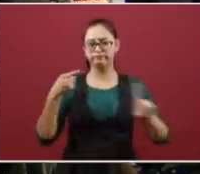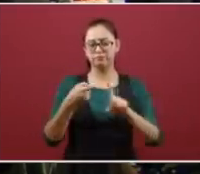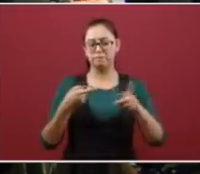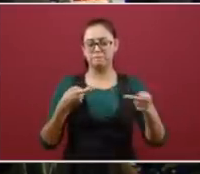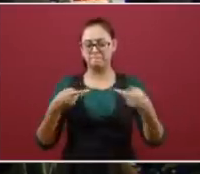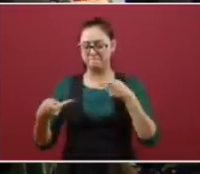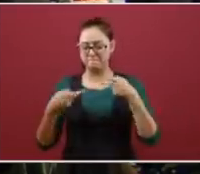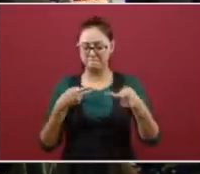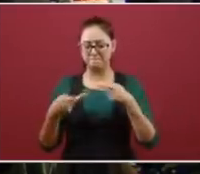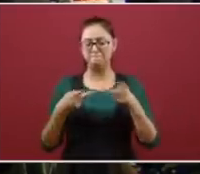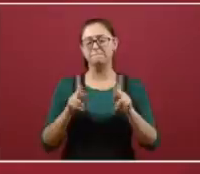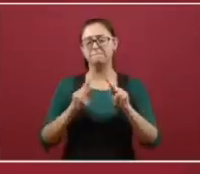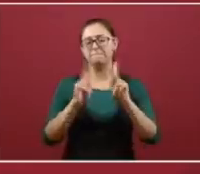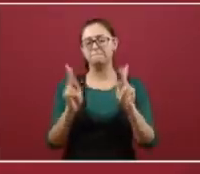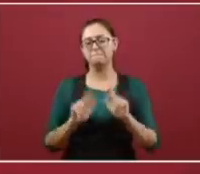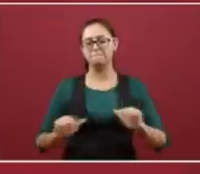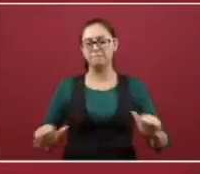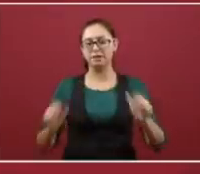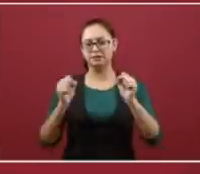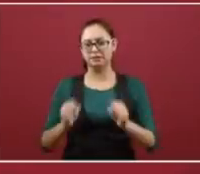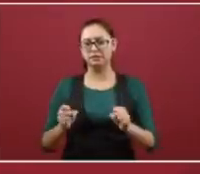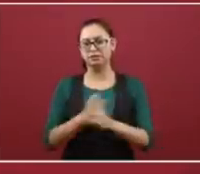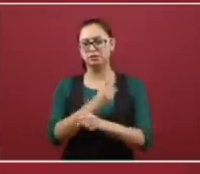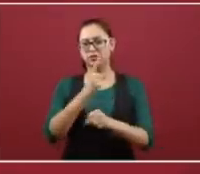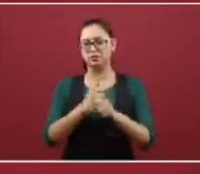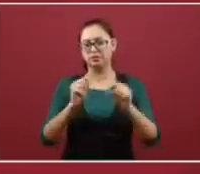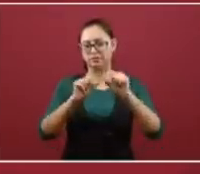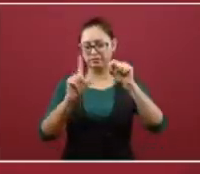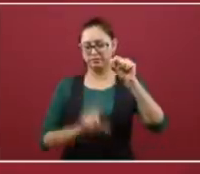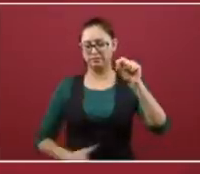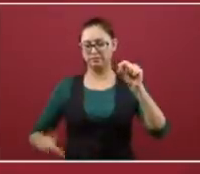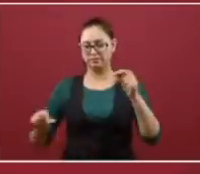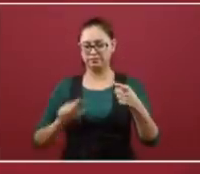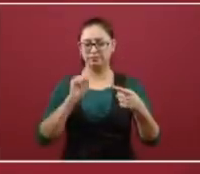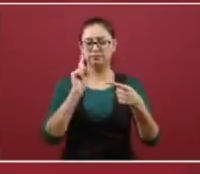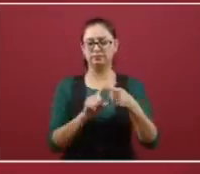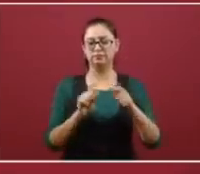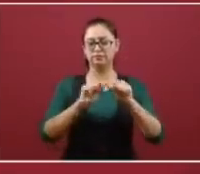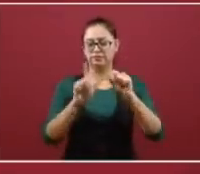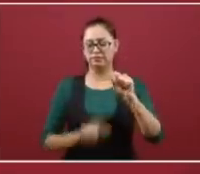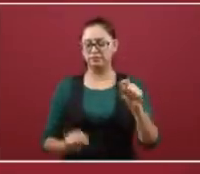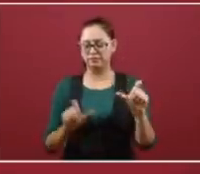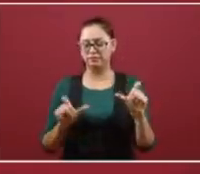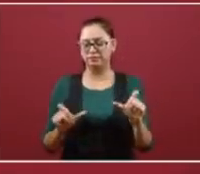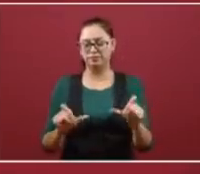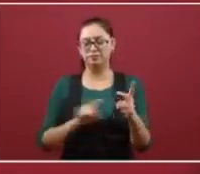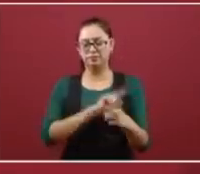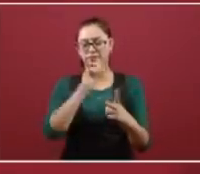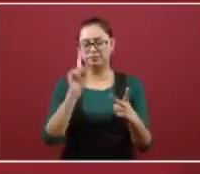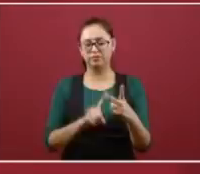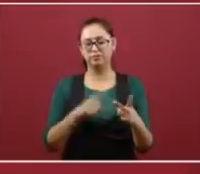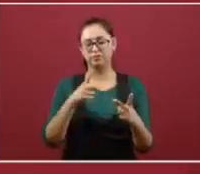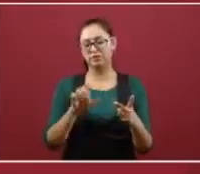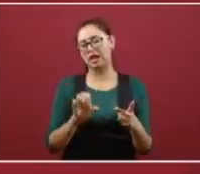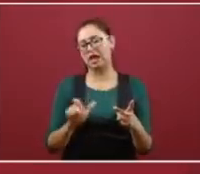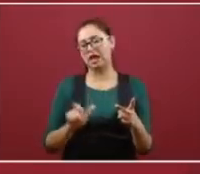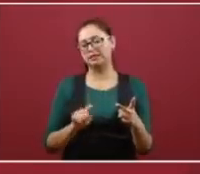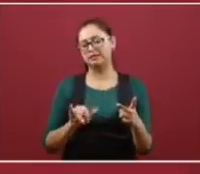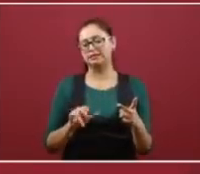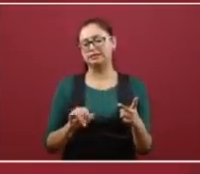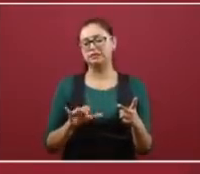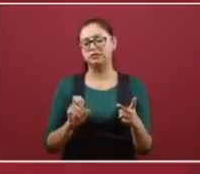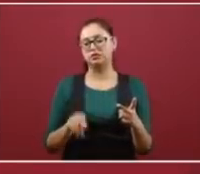la creación de la guardia nacional la extinción de dominio y la prisión preventiva